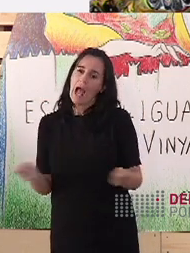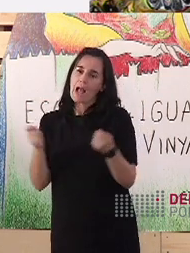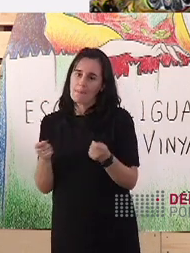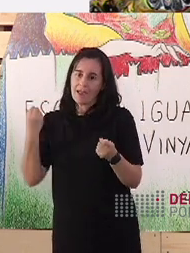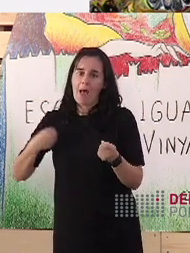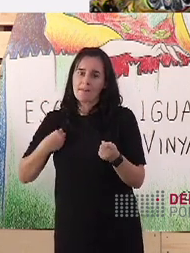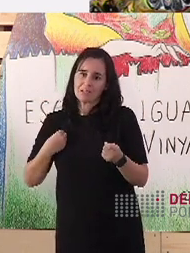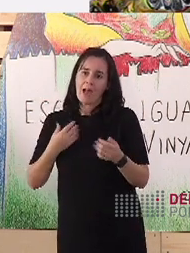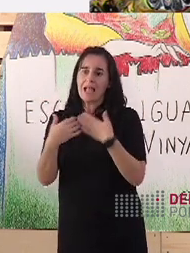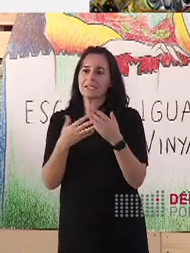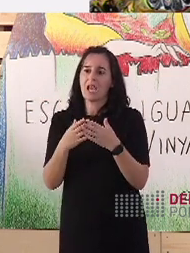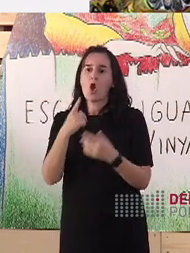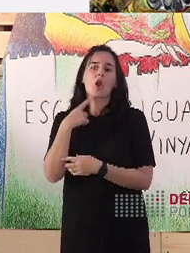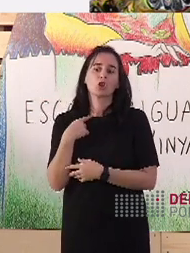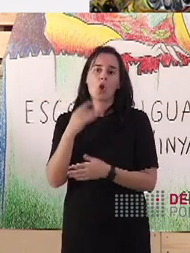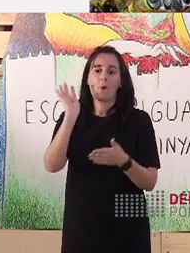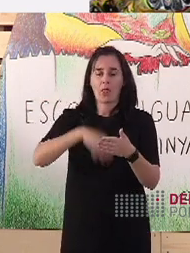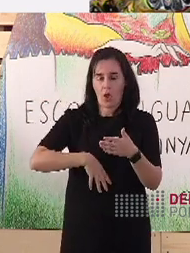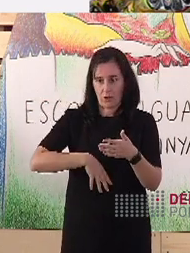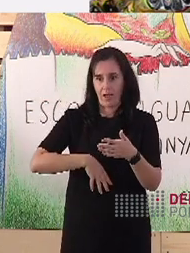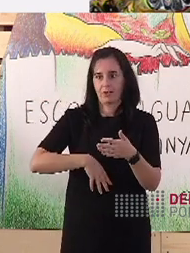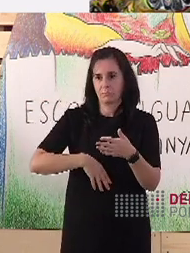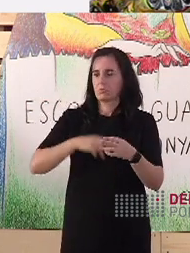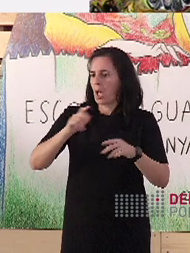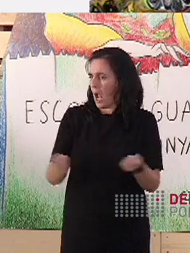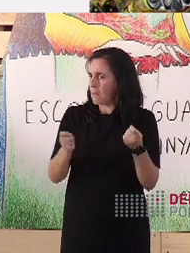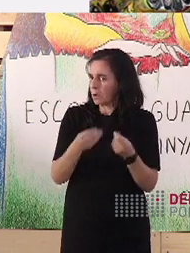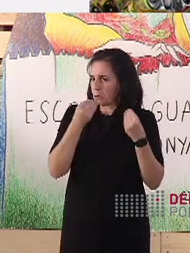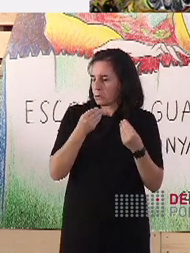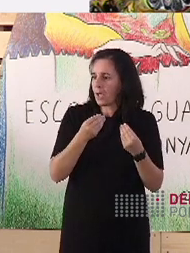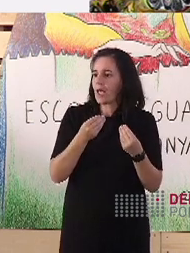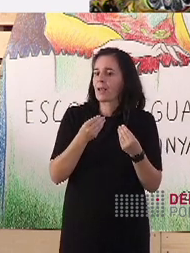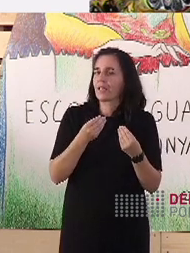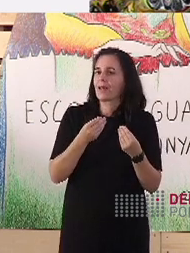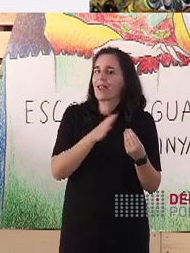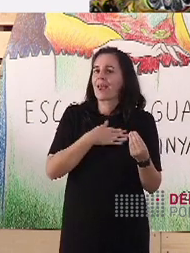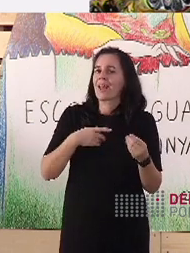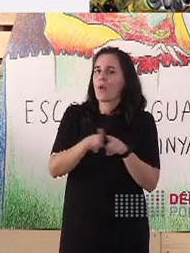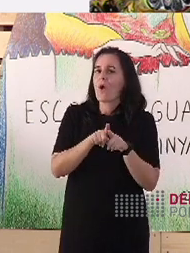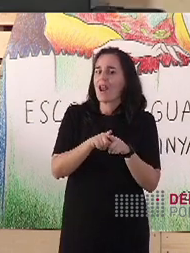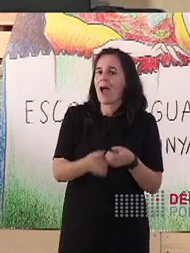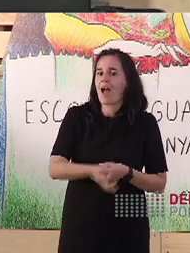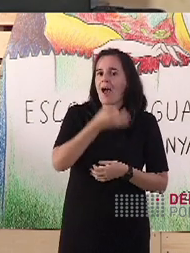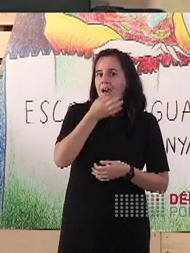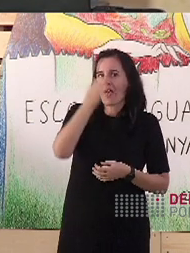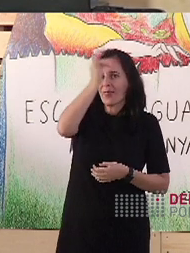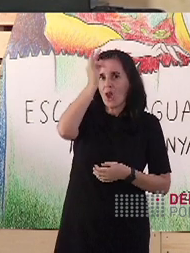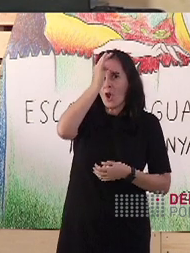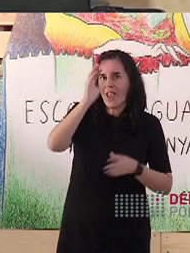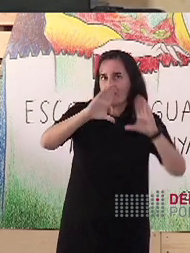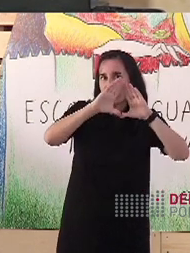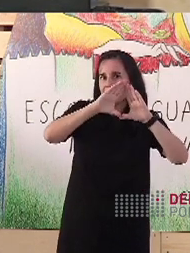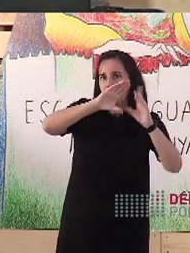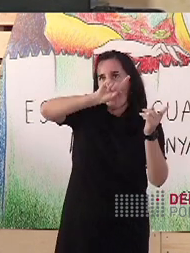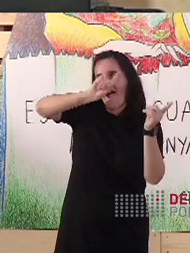Salón Erótico de Barcelona, una campaña muy bien montada, etcétera, en la que pretendía darle la vuelta al discurso apropiándose del discurso feminista. Lo vamos a ver al